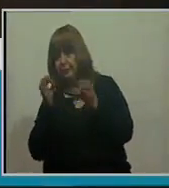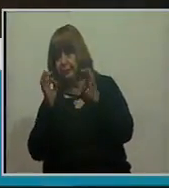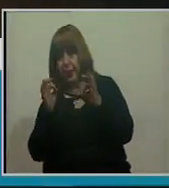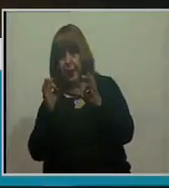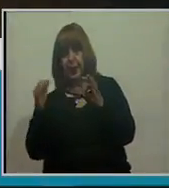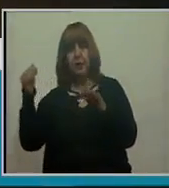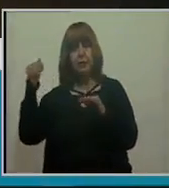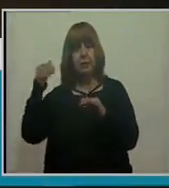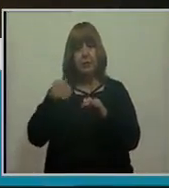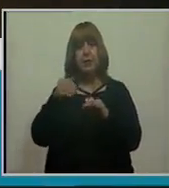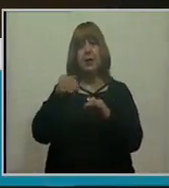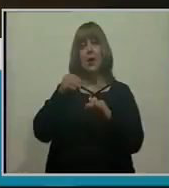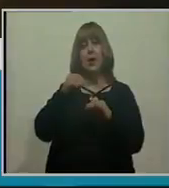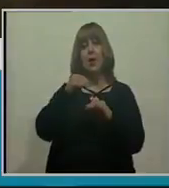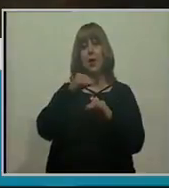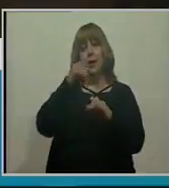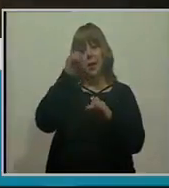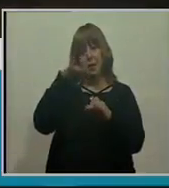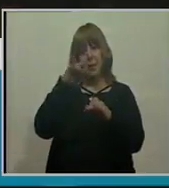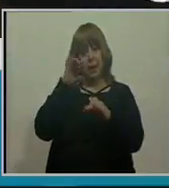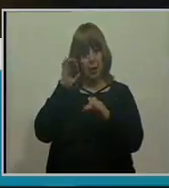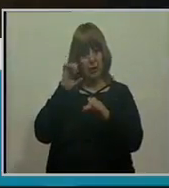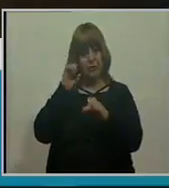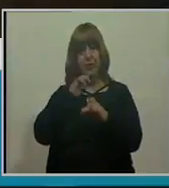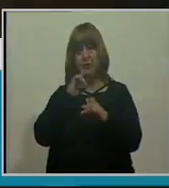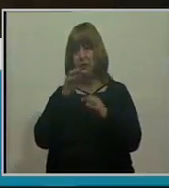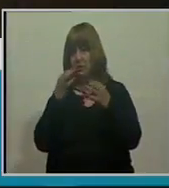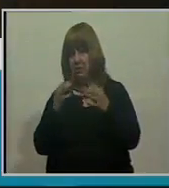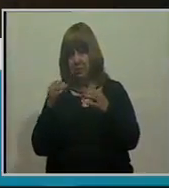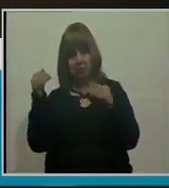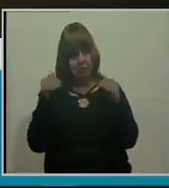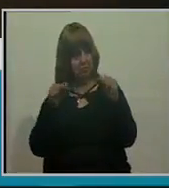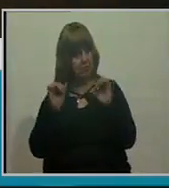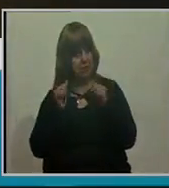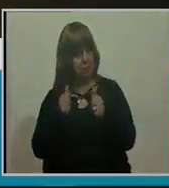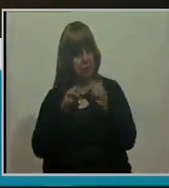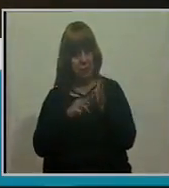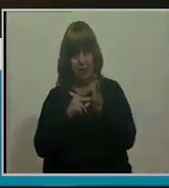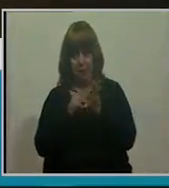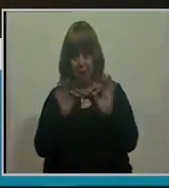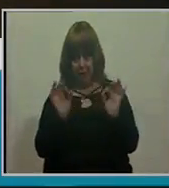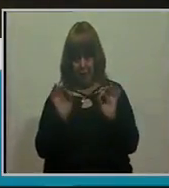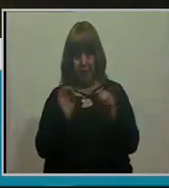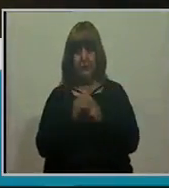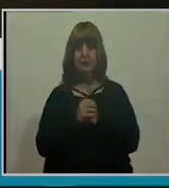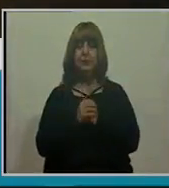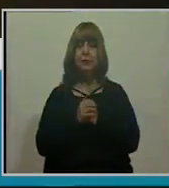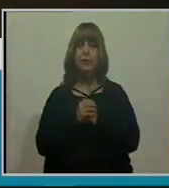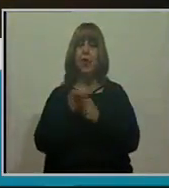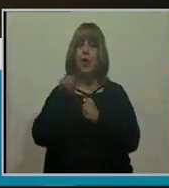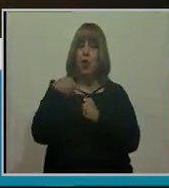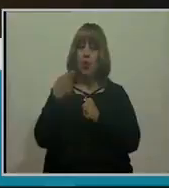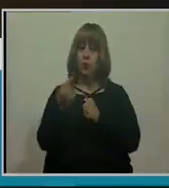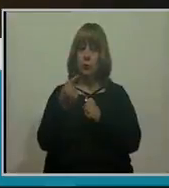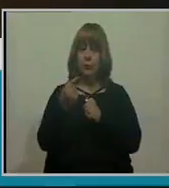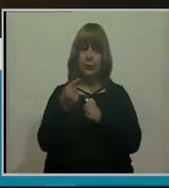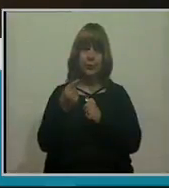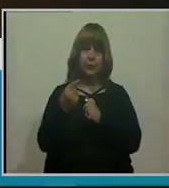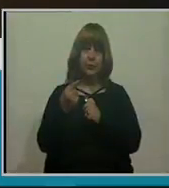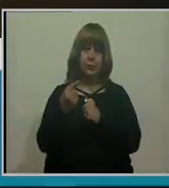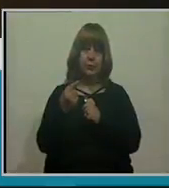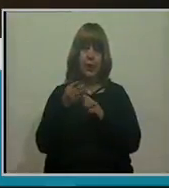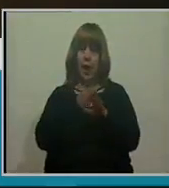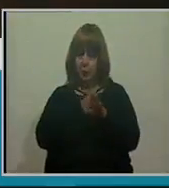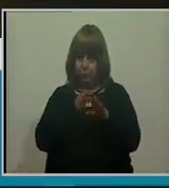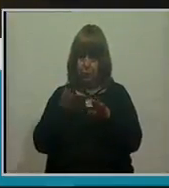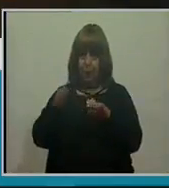ingreso por Emilio Civil y Juan B. Justo, las avenidas principales desde el sector oeste hacia la calle Belgrano. También tenemos que recordar el desvío que hay